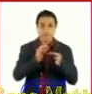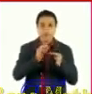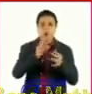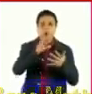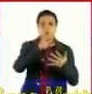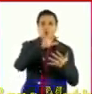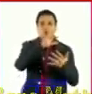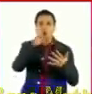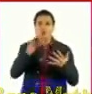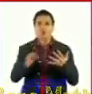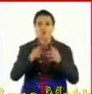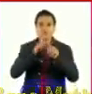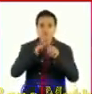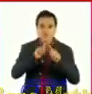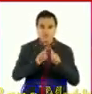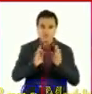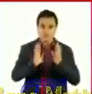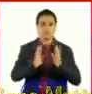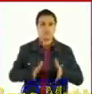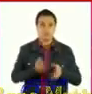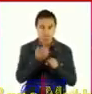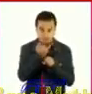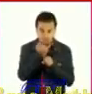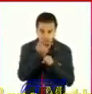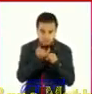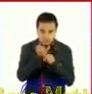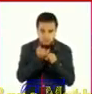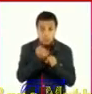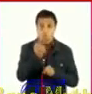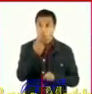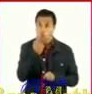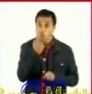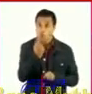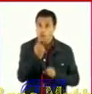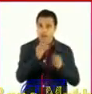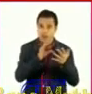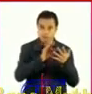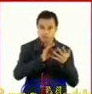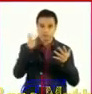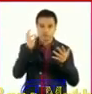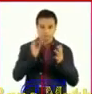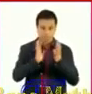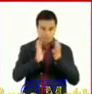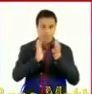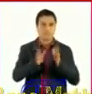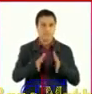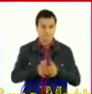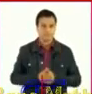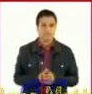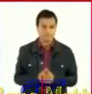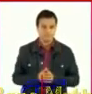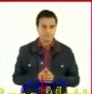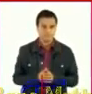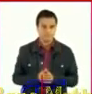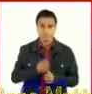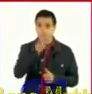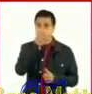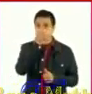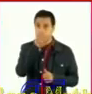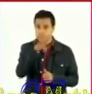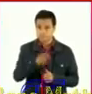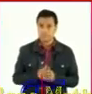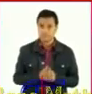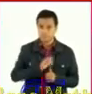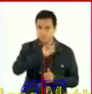de solución. Elegimos la alternativa de solución que cumpliera con los requerimientos del problema. Representamos